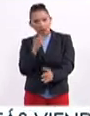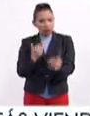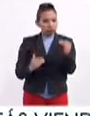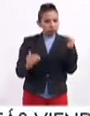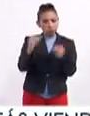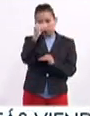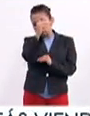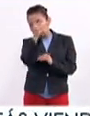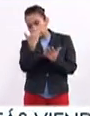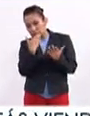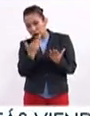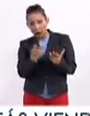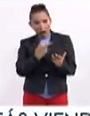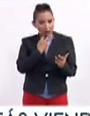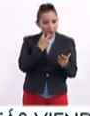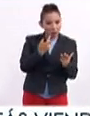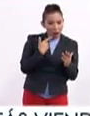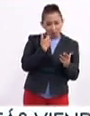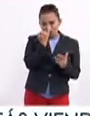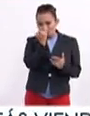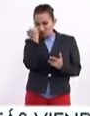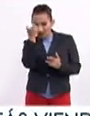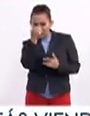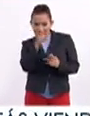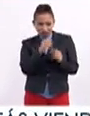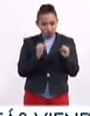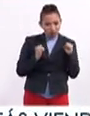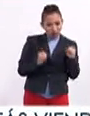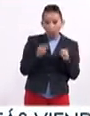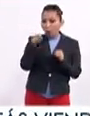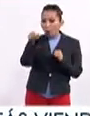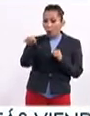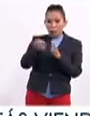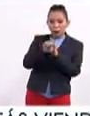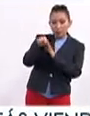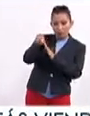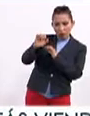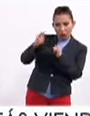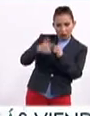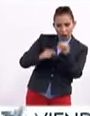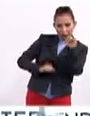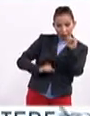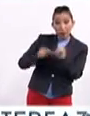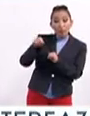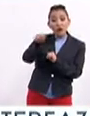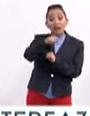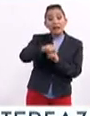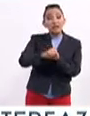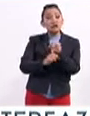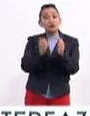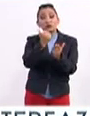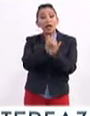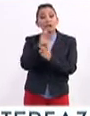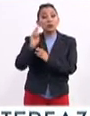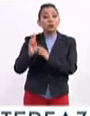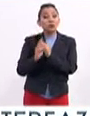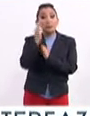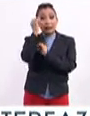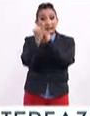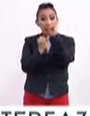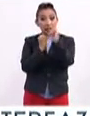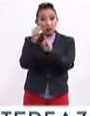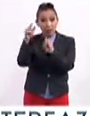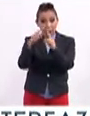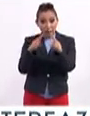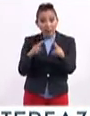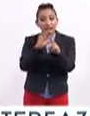background bastante fuerte, que hablen tal tipo de lenguas, o que estén haciendo algo, sobre todo porque la Ciudad Internacional Universitaria de París también